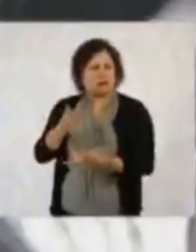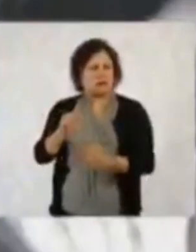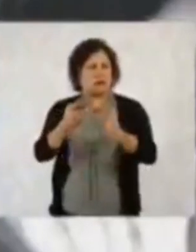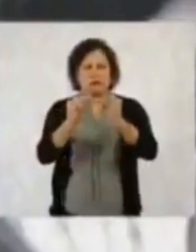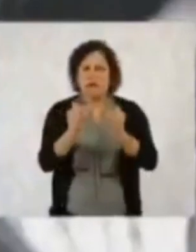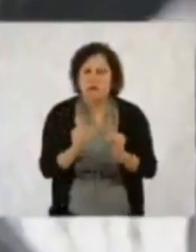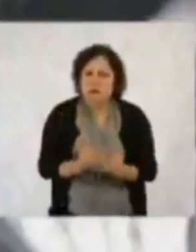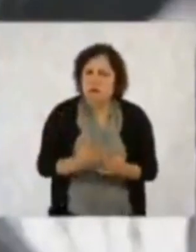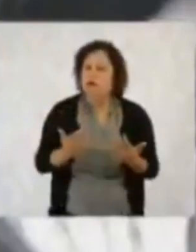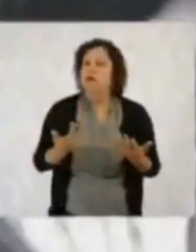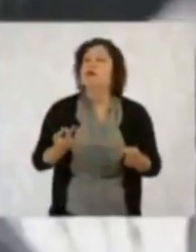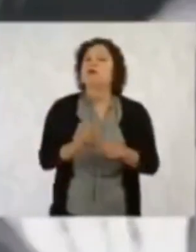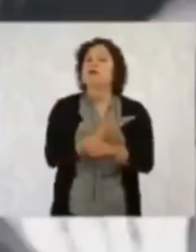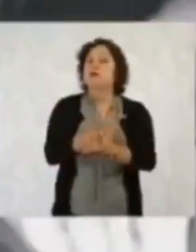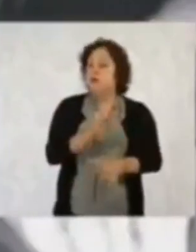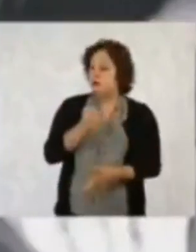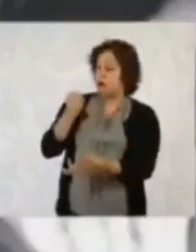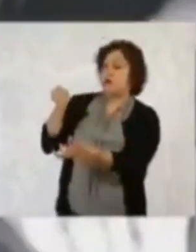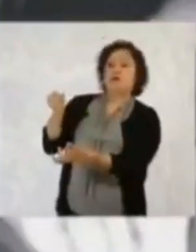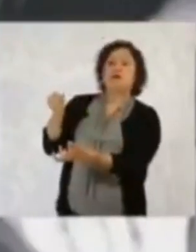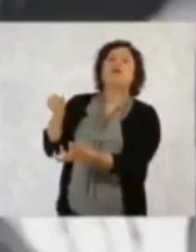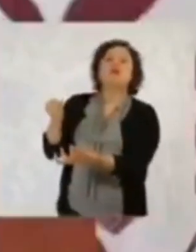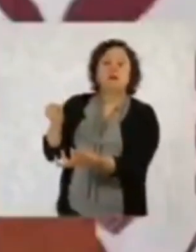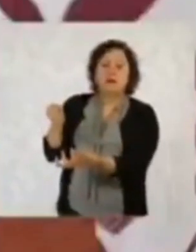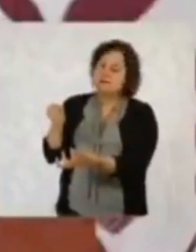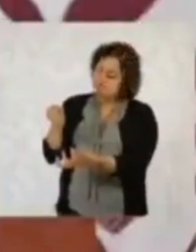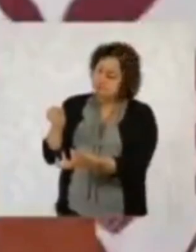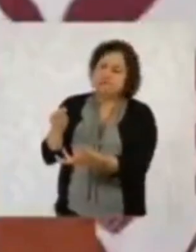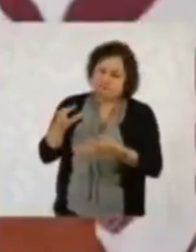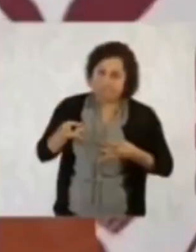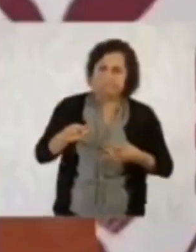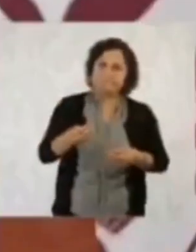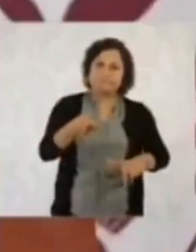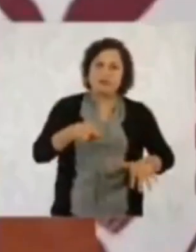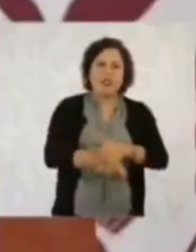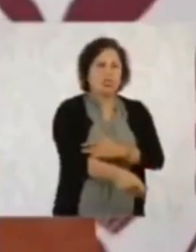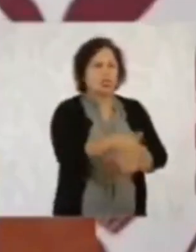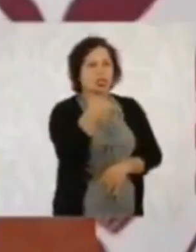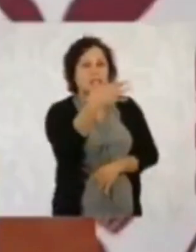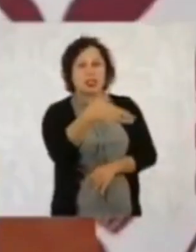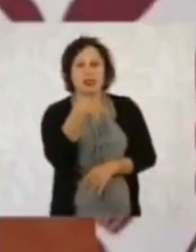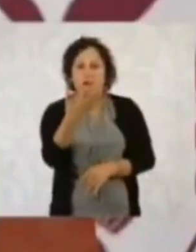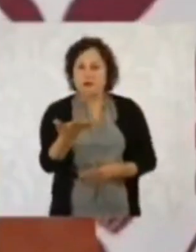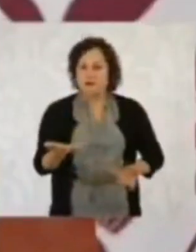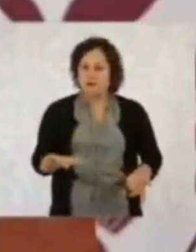¿En qué se fue el recurso? Pues en una buena parte en la corrupción. Y corrupción